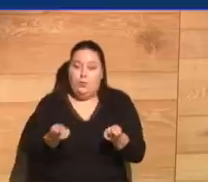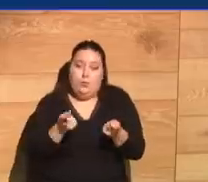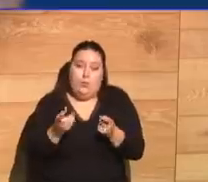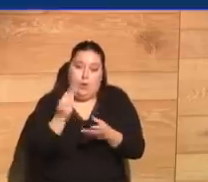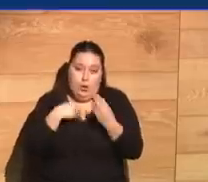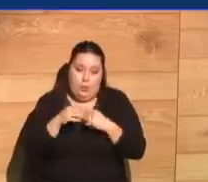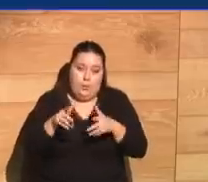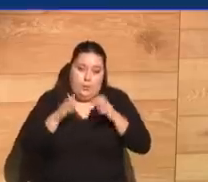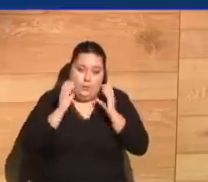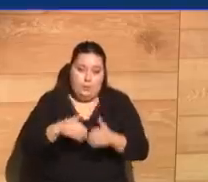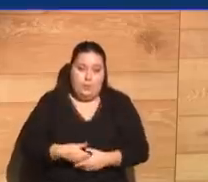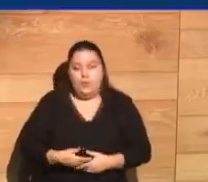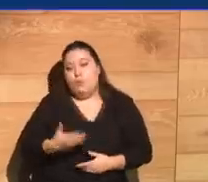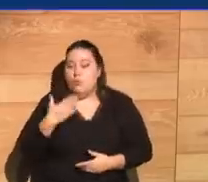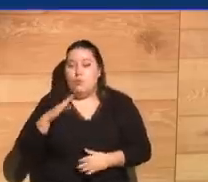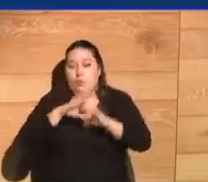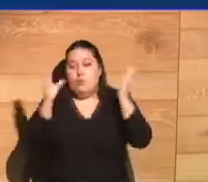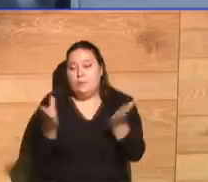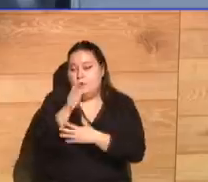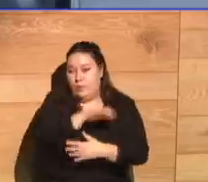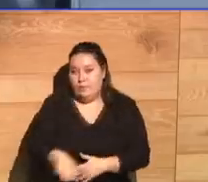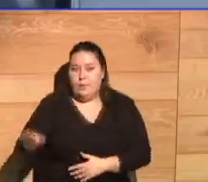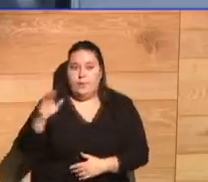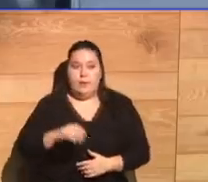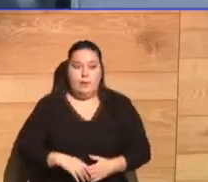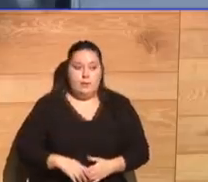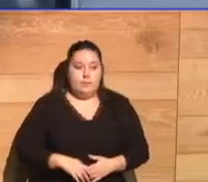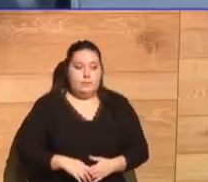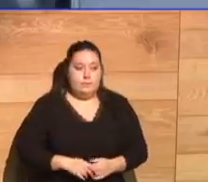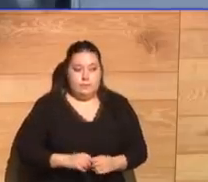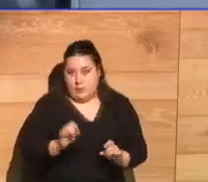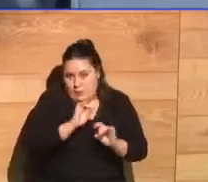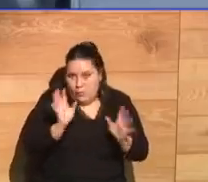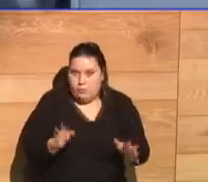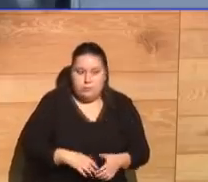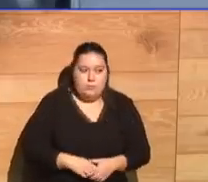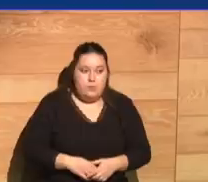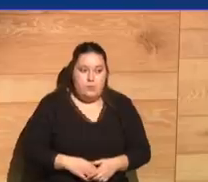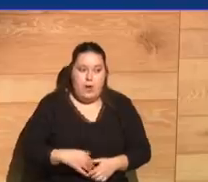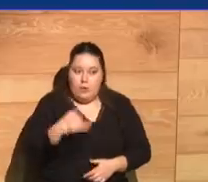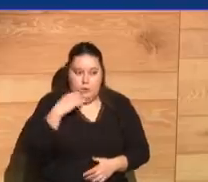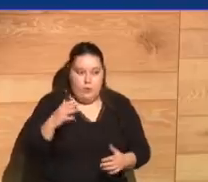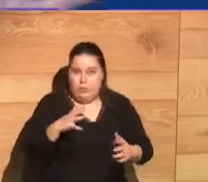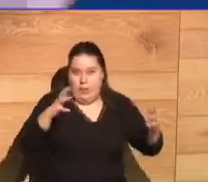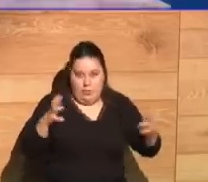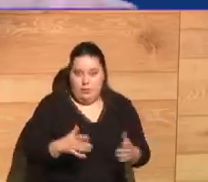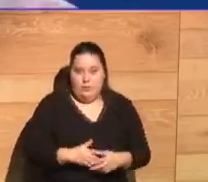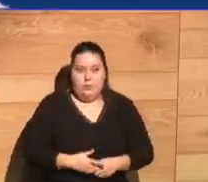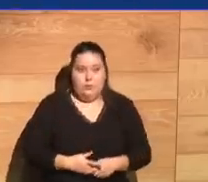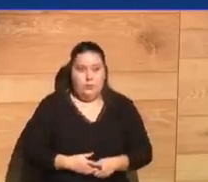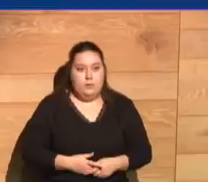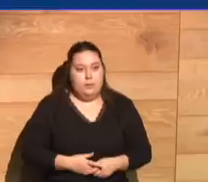al universo de la infancia y al universo de... Pero a lo David Lynn, ¿no? Claro, pero a lo grande. De repente